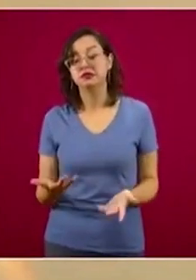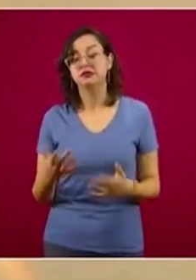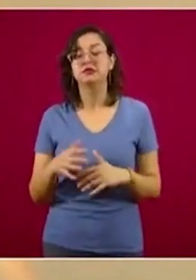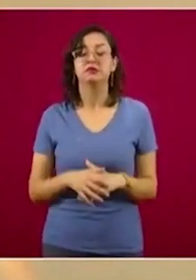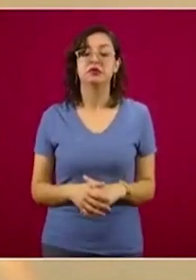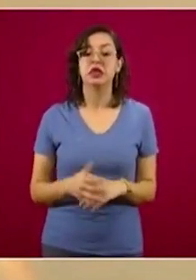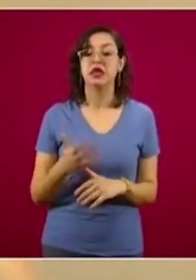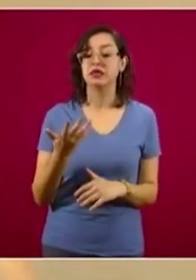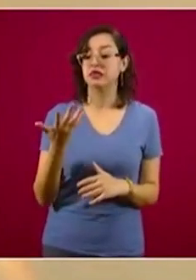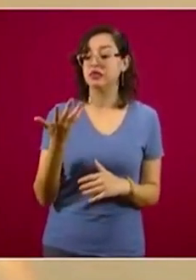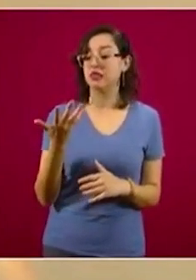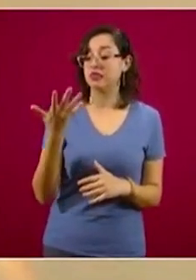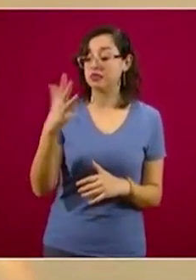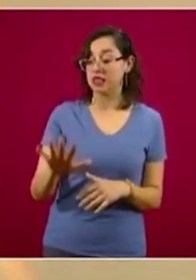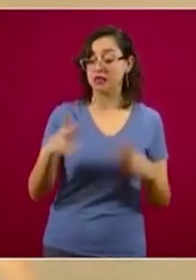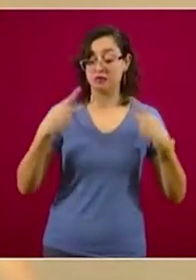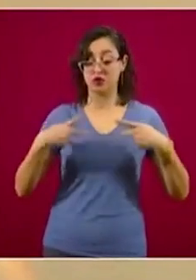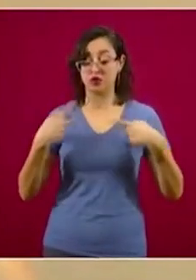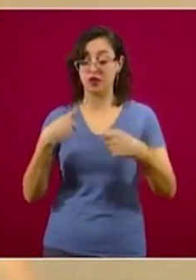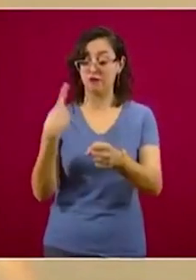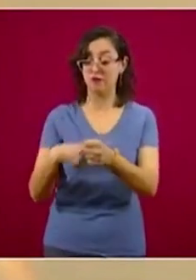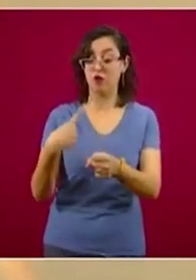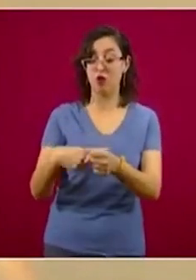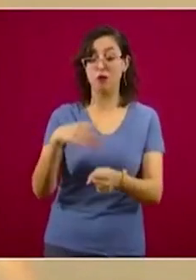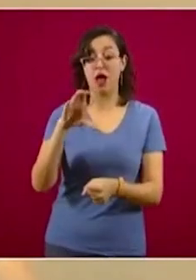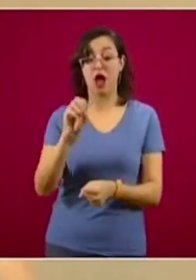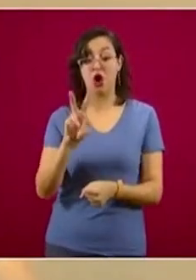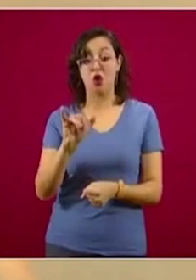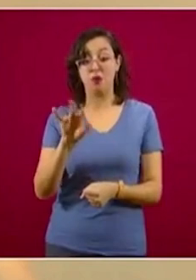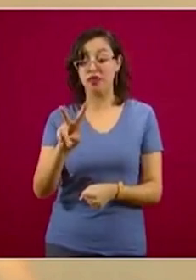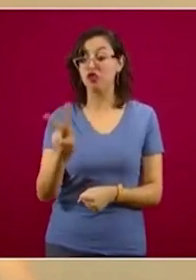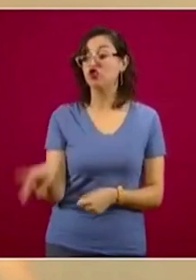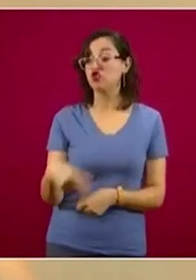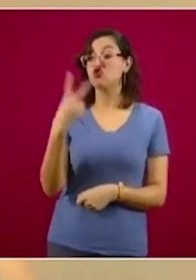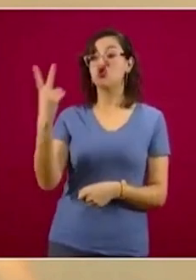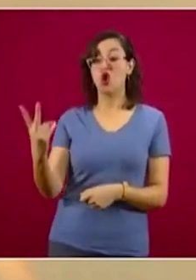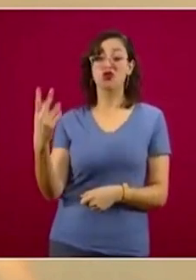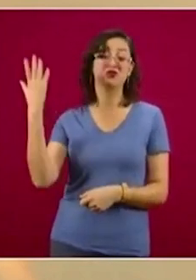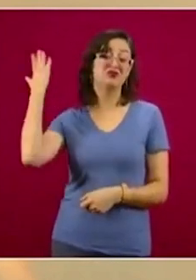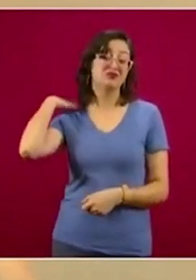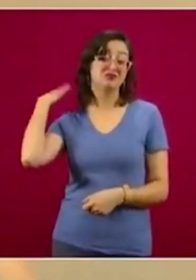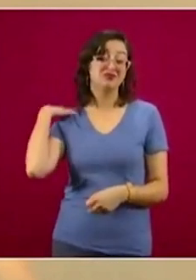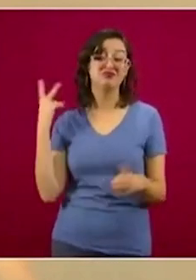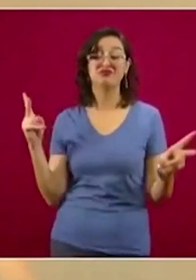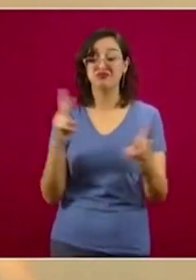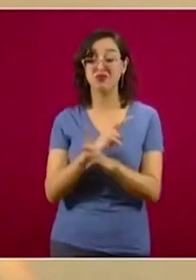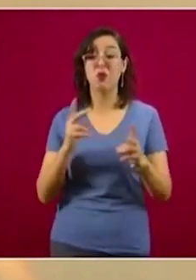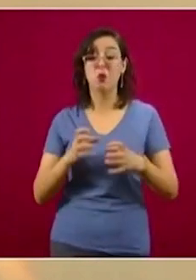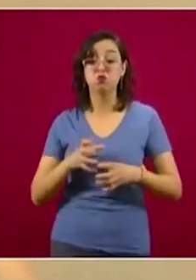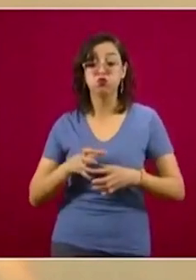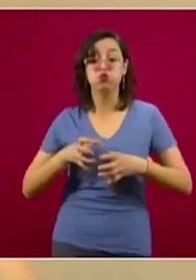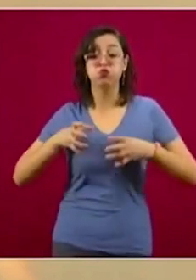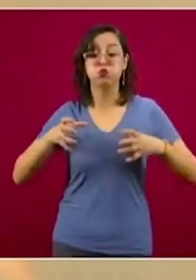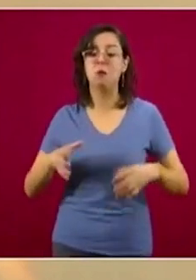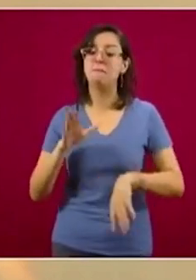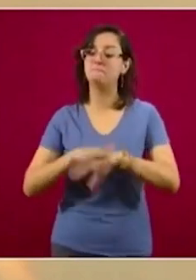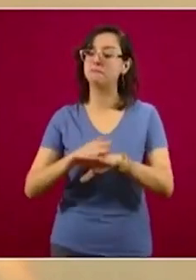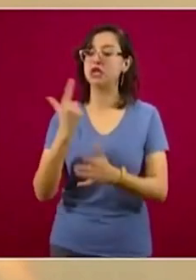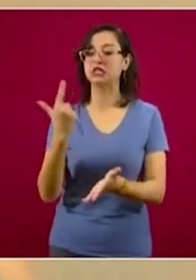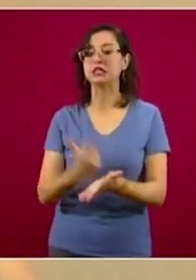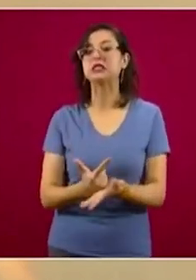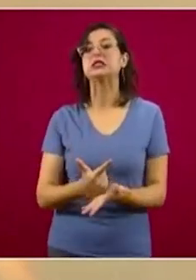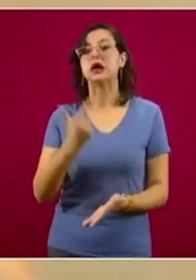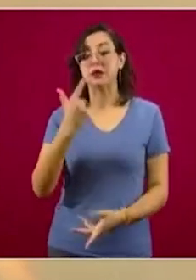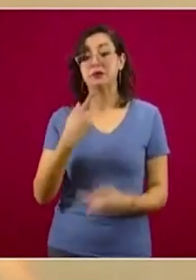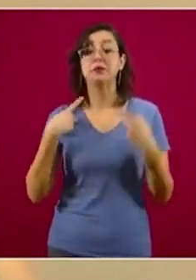cada 10 personas que tengan comida puede inflamar les los pulmones y esta es la forma grave de kobe en donde puede causar que las